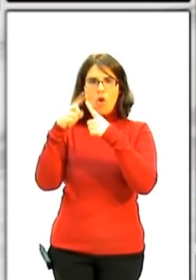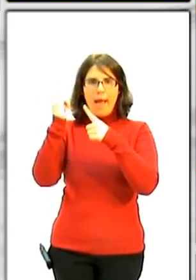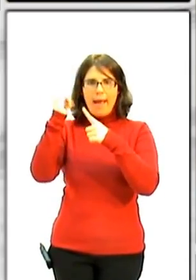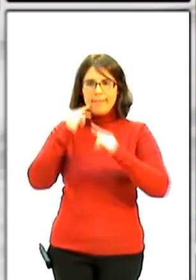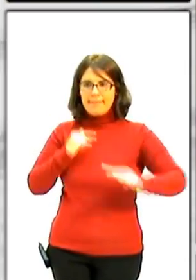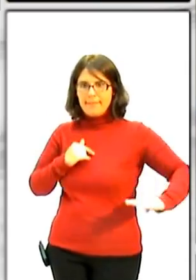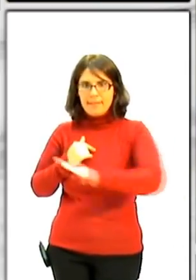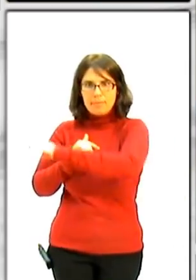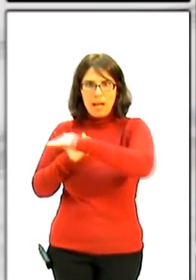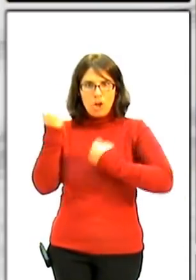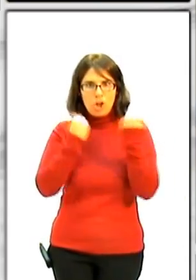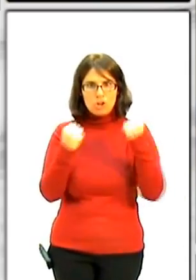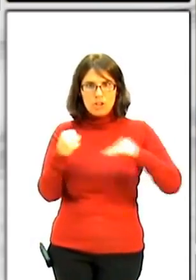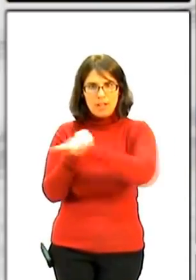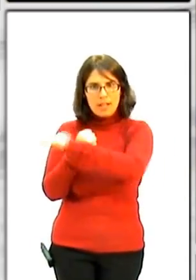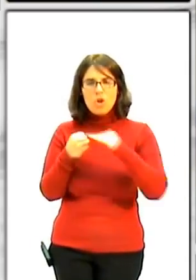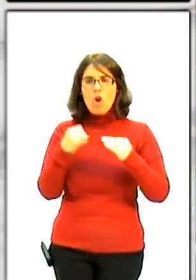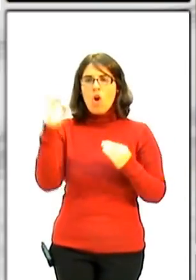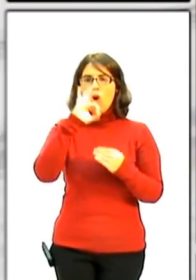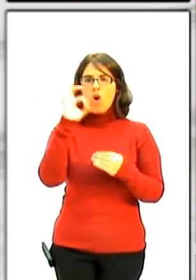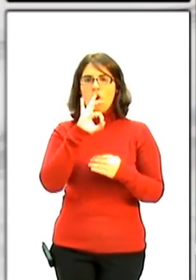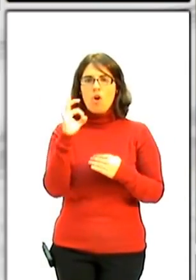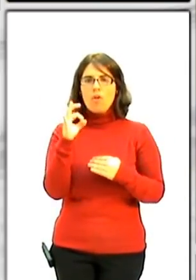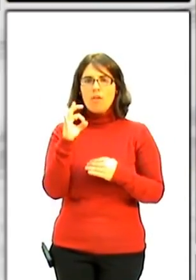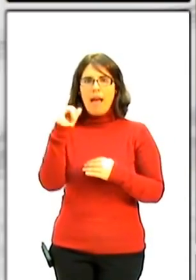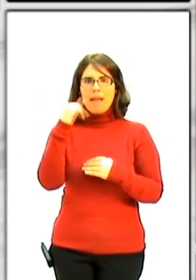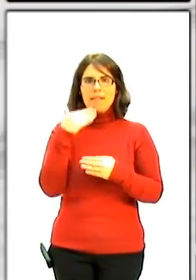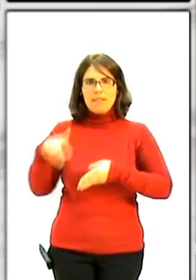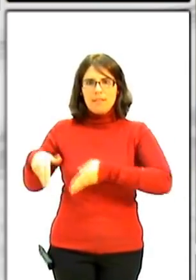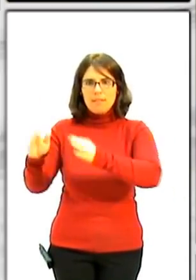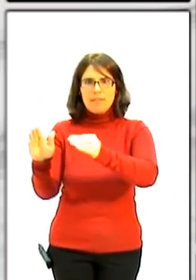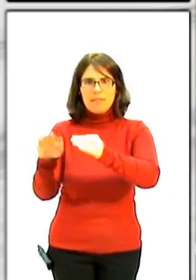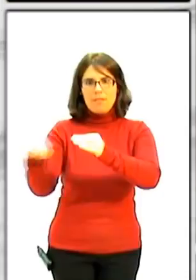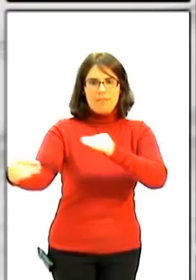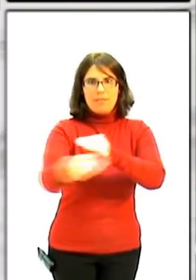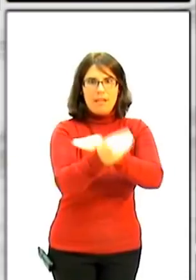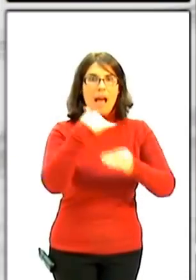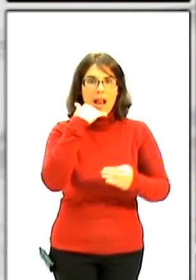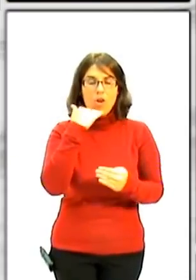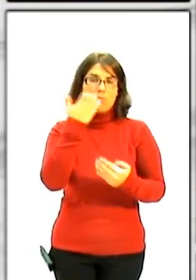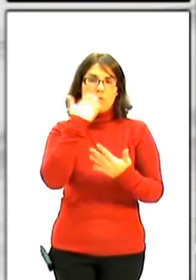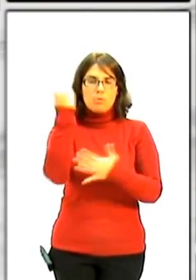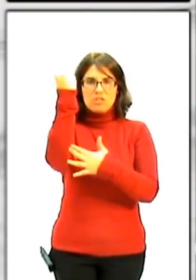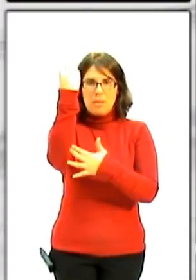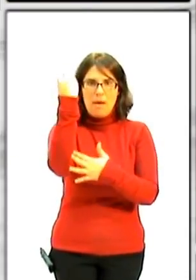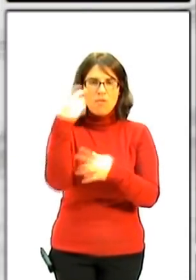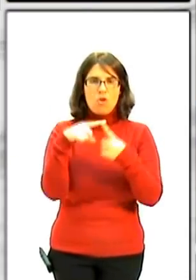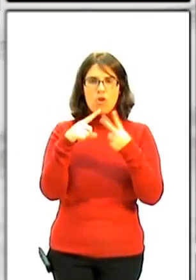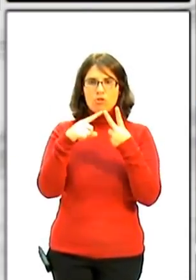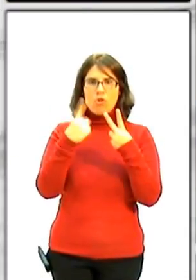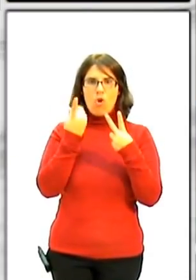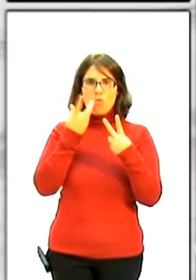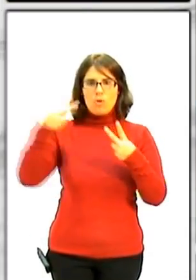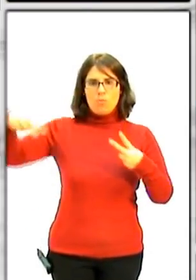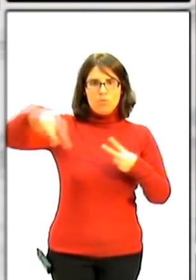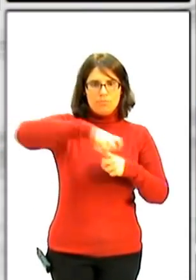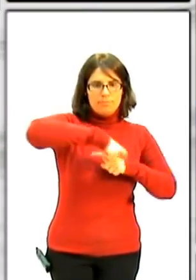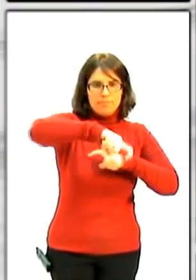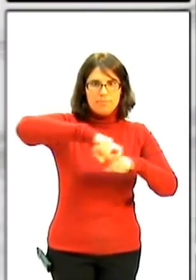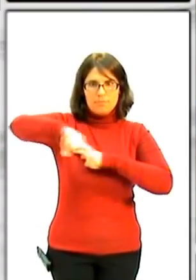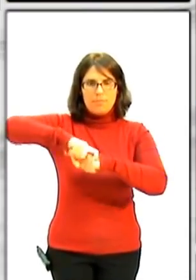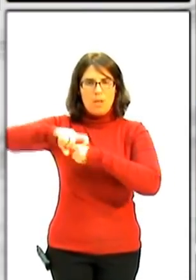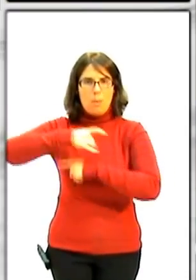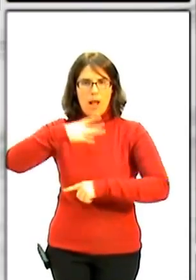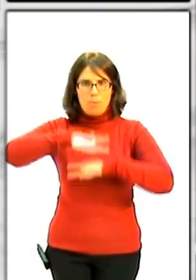si hay elementos de conexión entre ellas, que son normalmente pues, los semáforos, los cruces de cebra, en fin, un